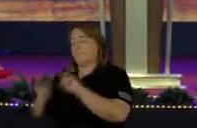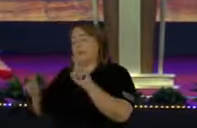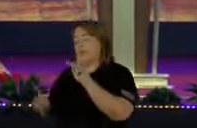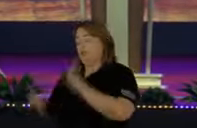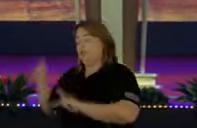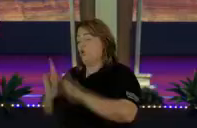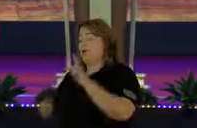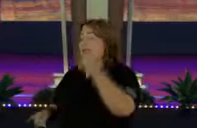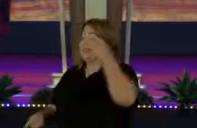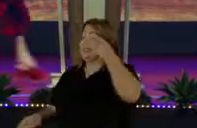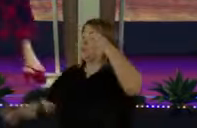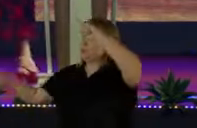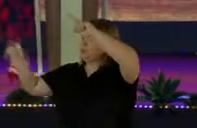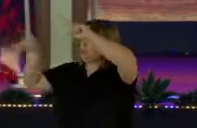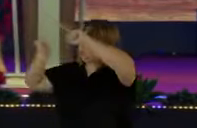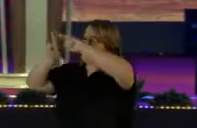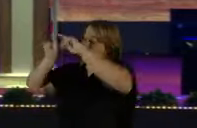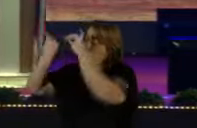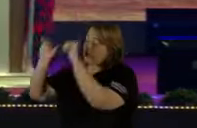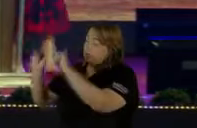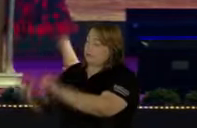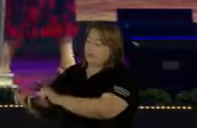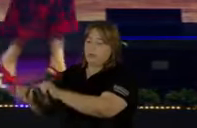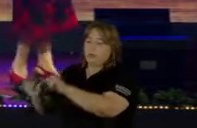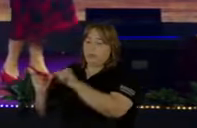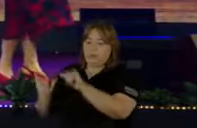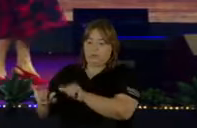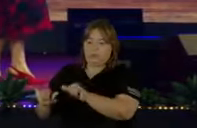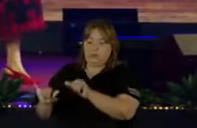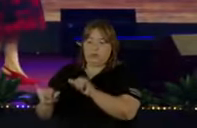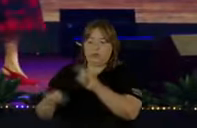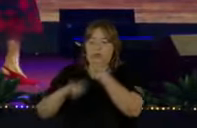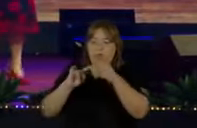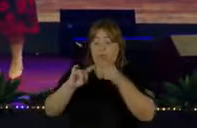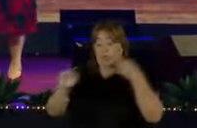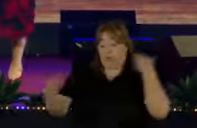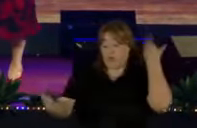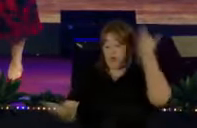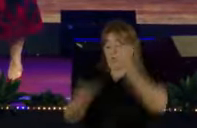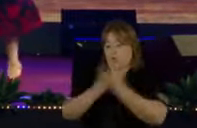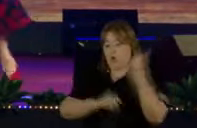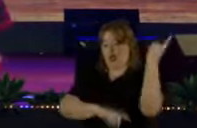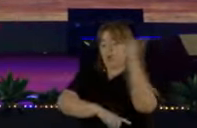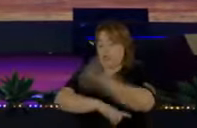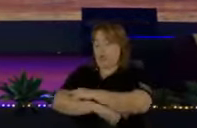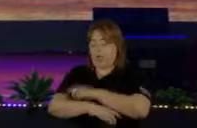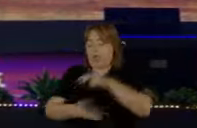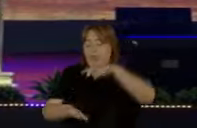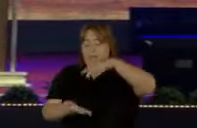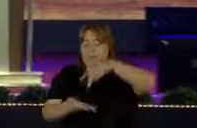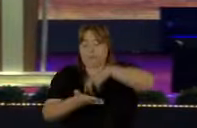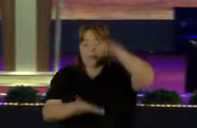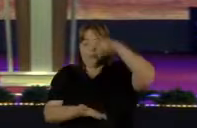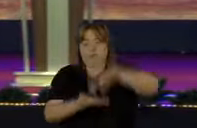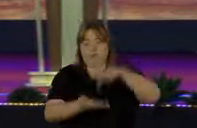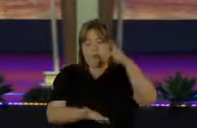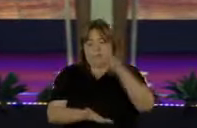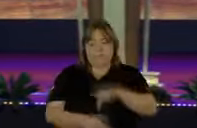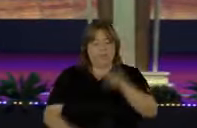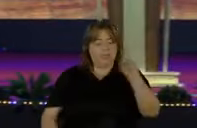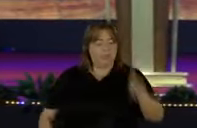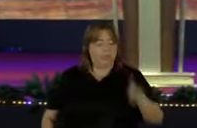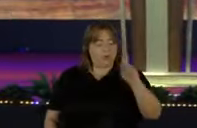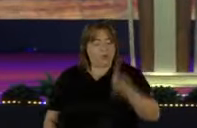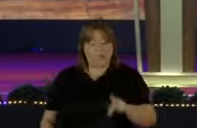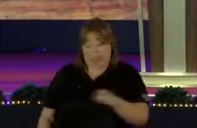común acuerdo se quedaron. Y cuando llegó el día de Pentecostés, estaban como unánime, juntos,